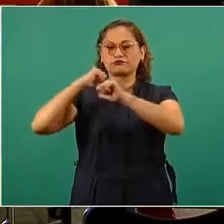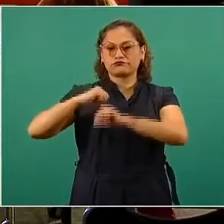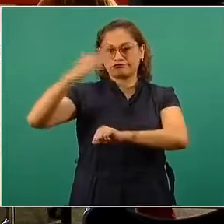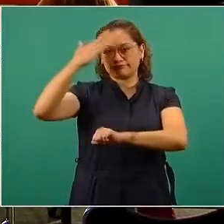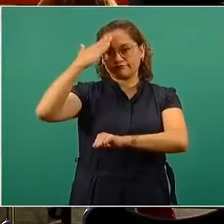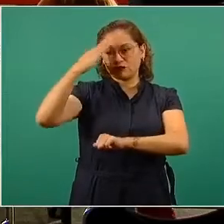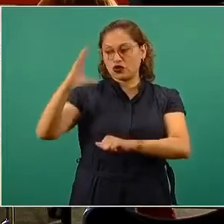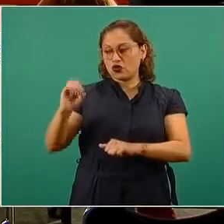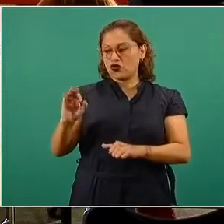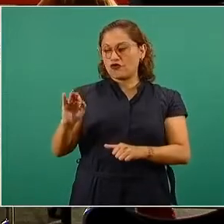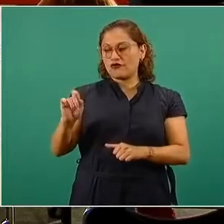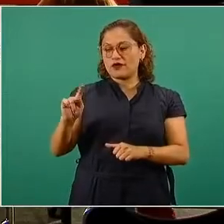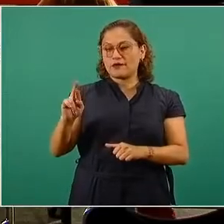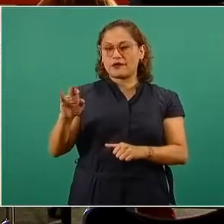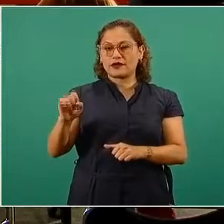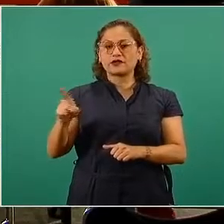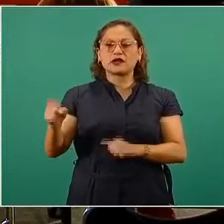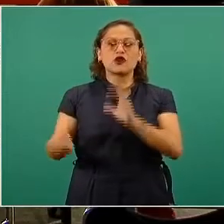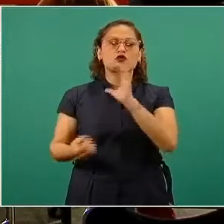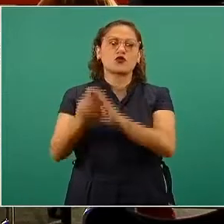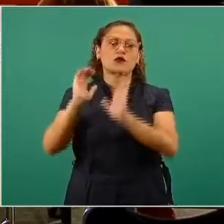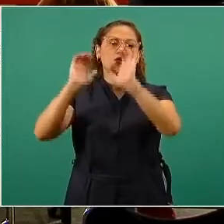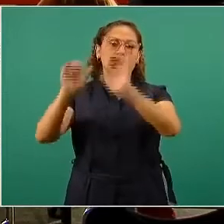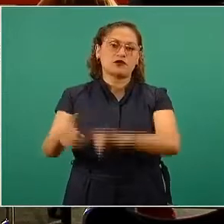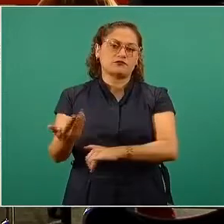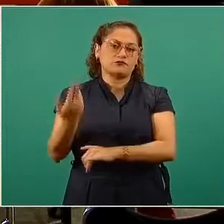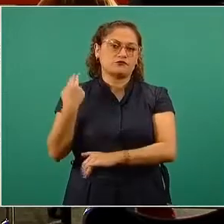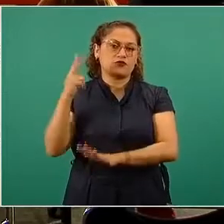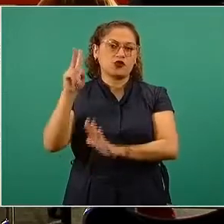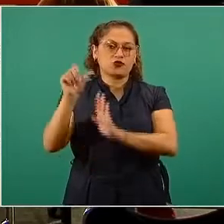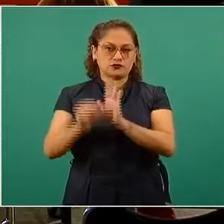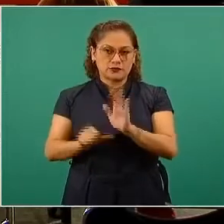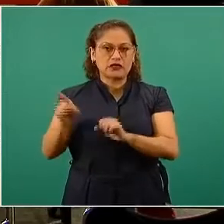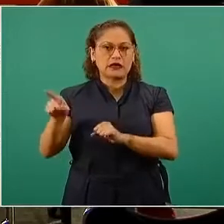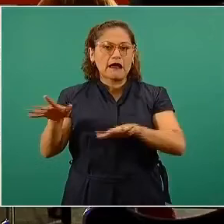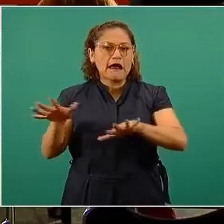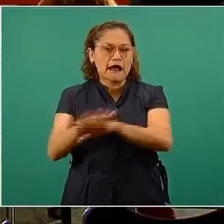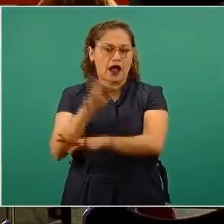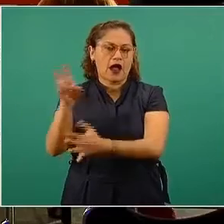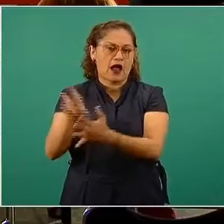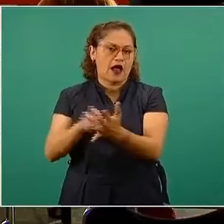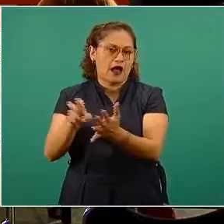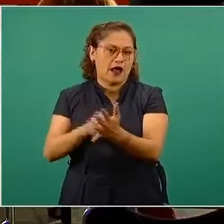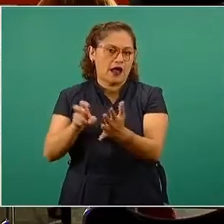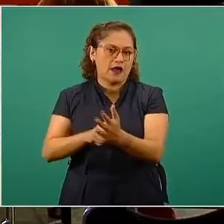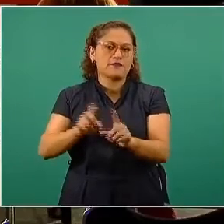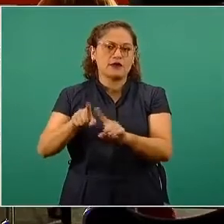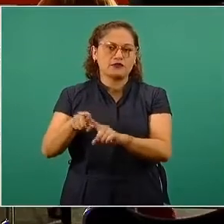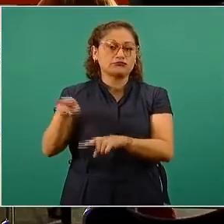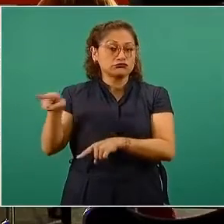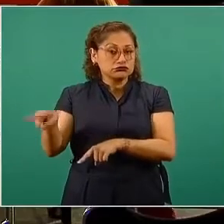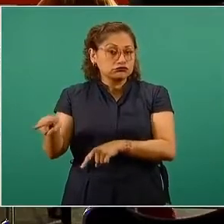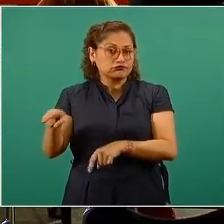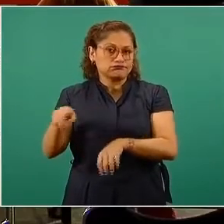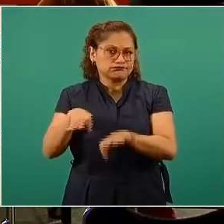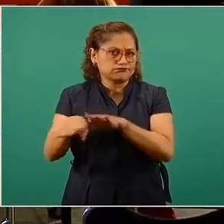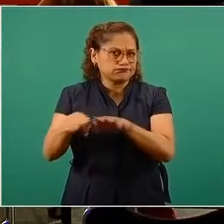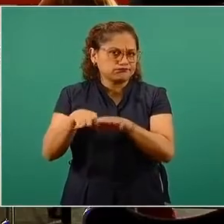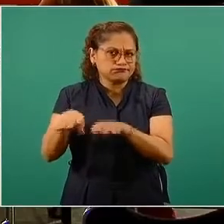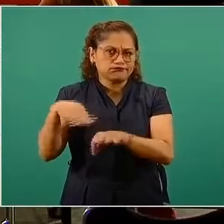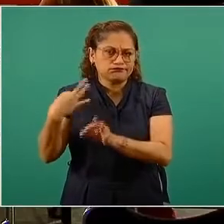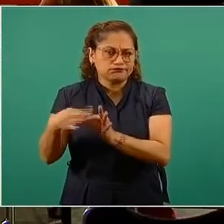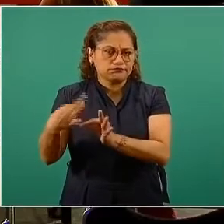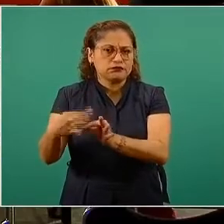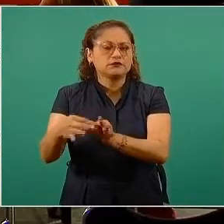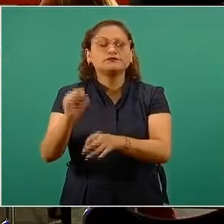tiene 2 meses que llegó a su nuevo encargo y ya ha empezado a instrumentar cambios y bueno, prácticamente ha estado trabajando duro, ¿no?